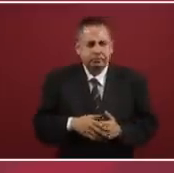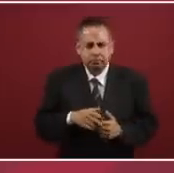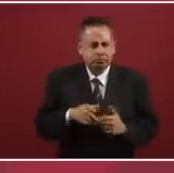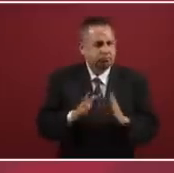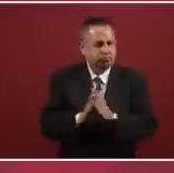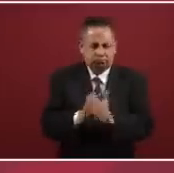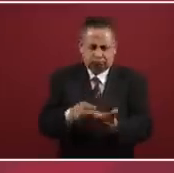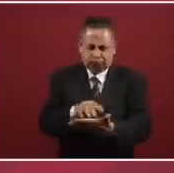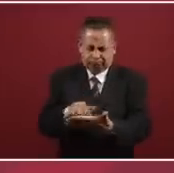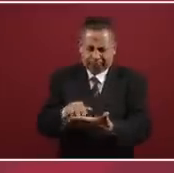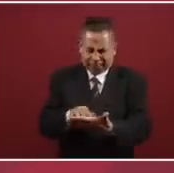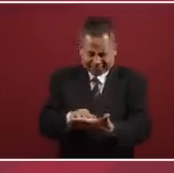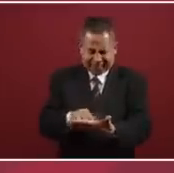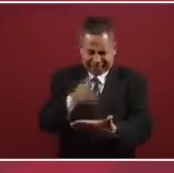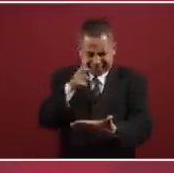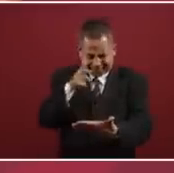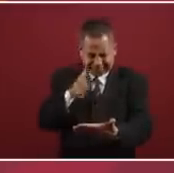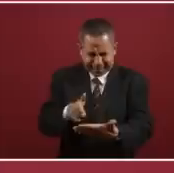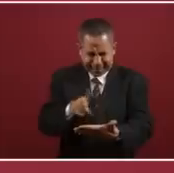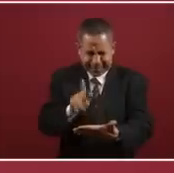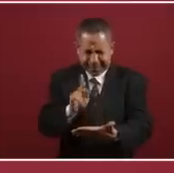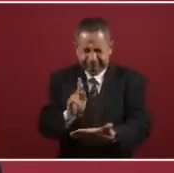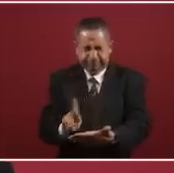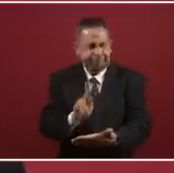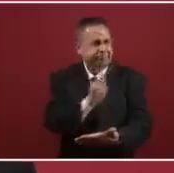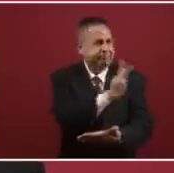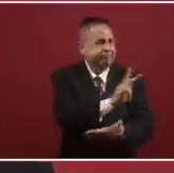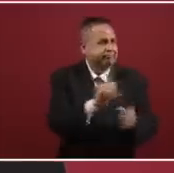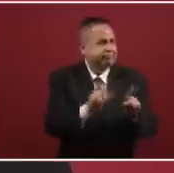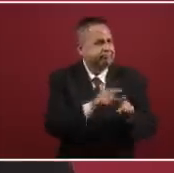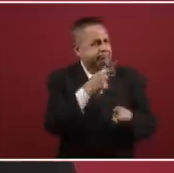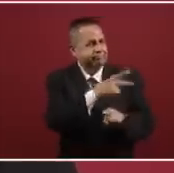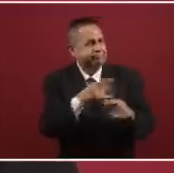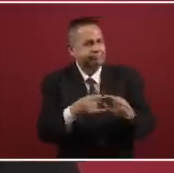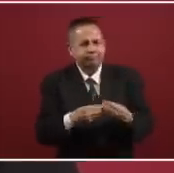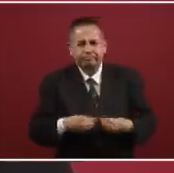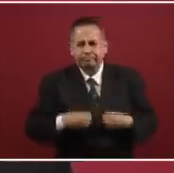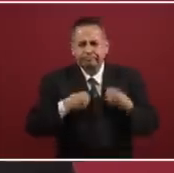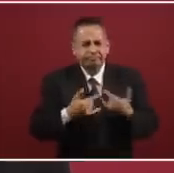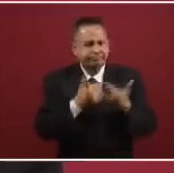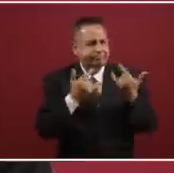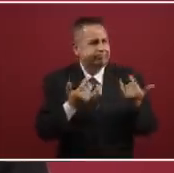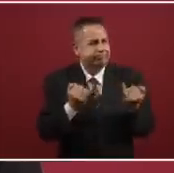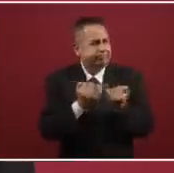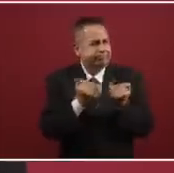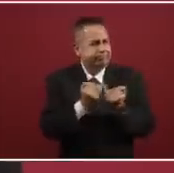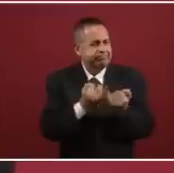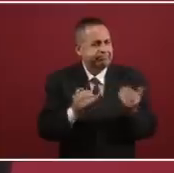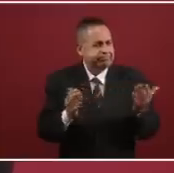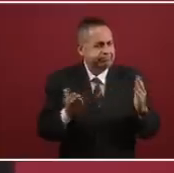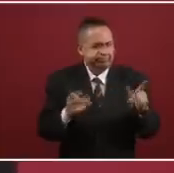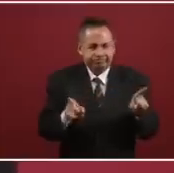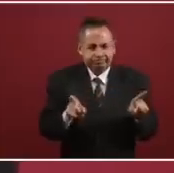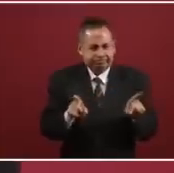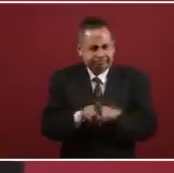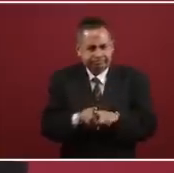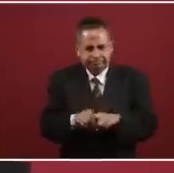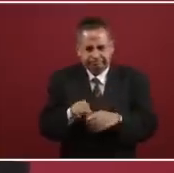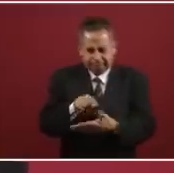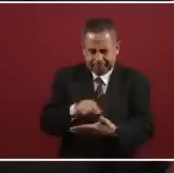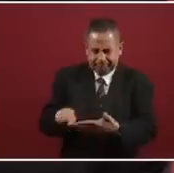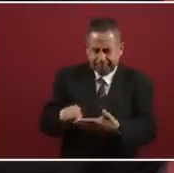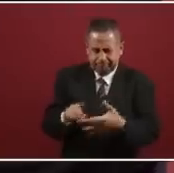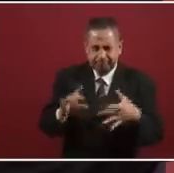coincidía lo de la novela, con lo que él mismo me